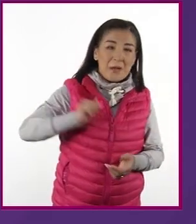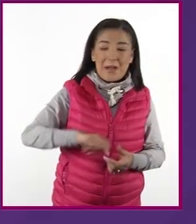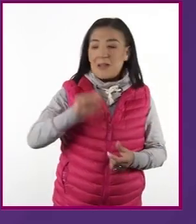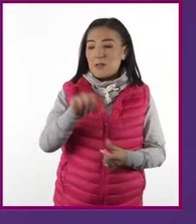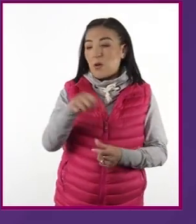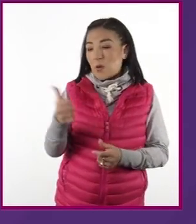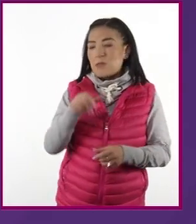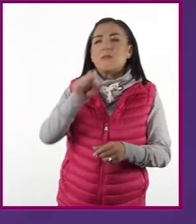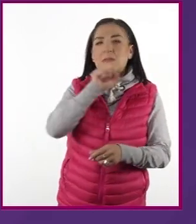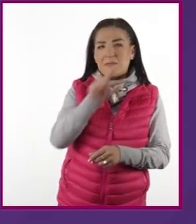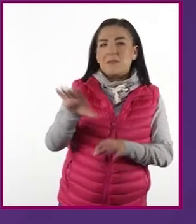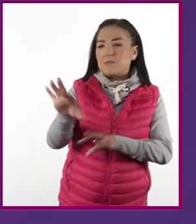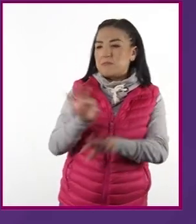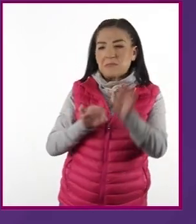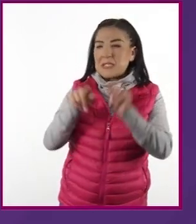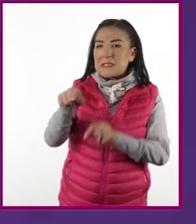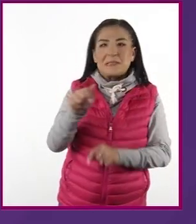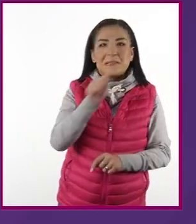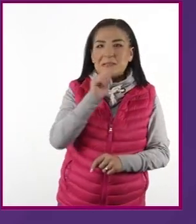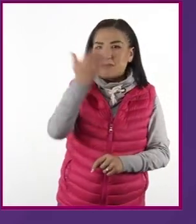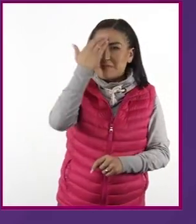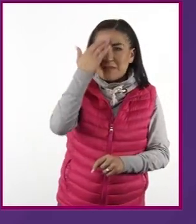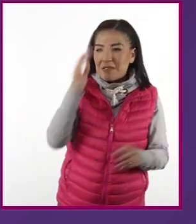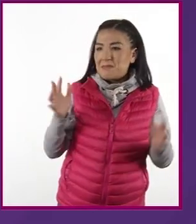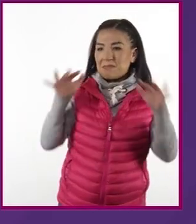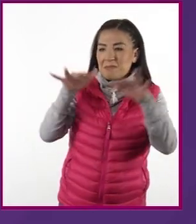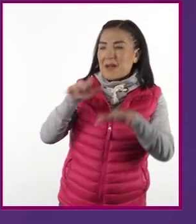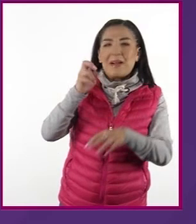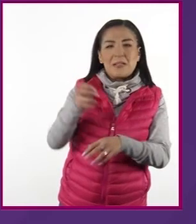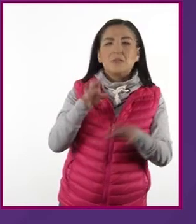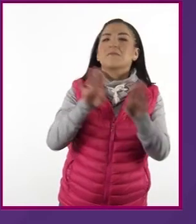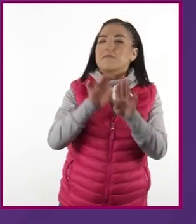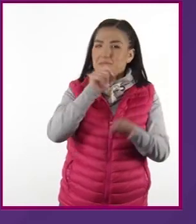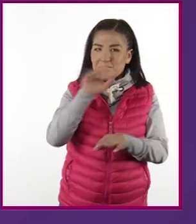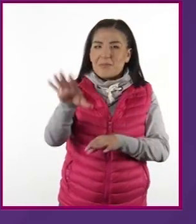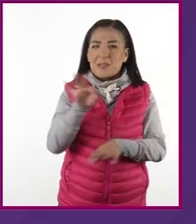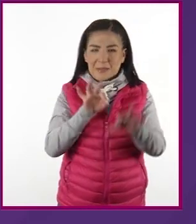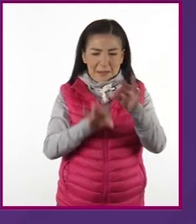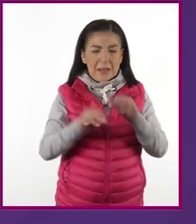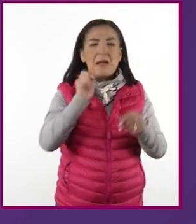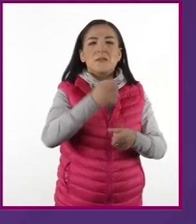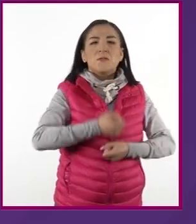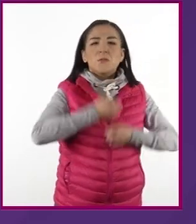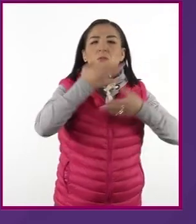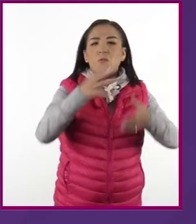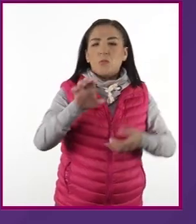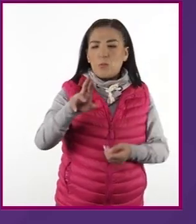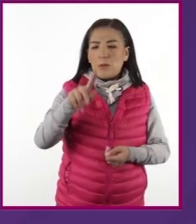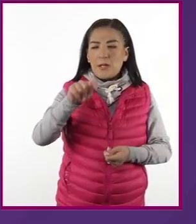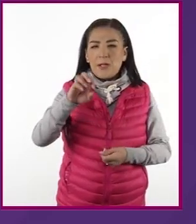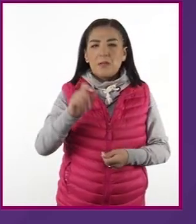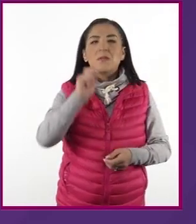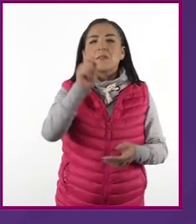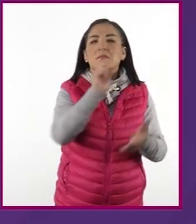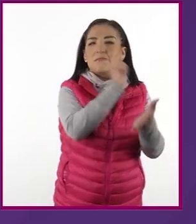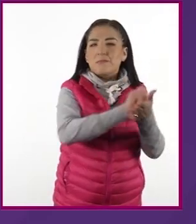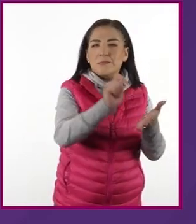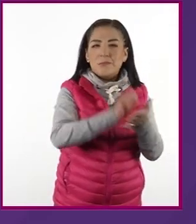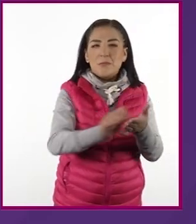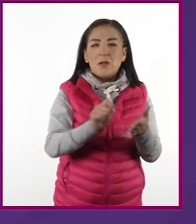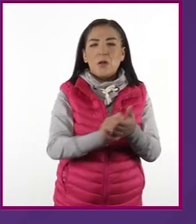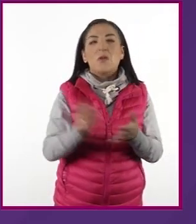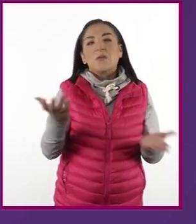todo, cuentos de escritores que han incursionado en el género sin que sus obras